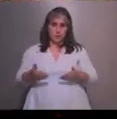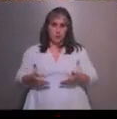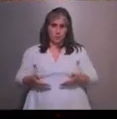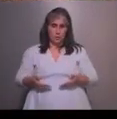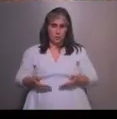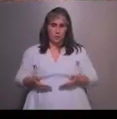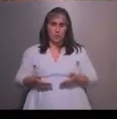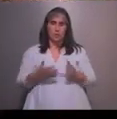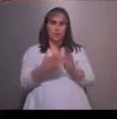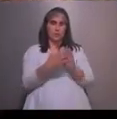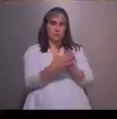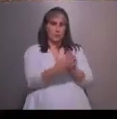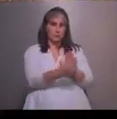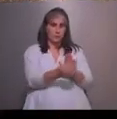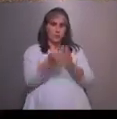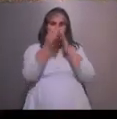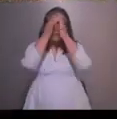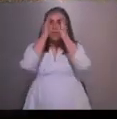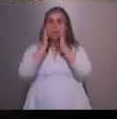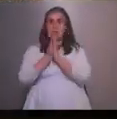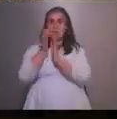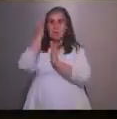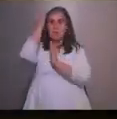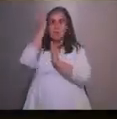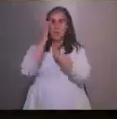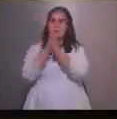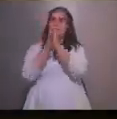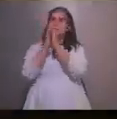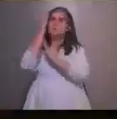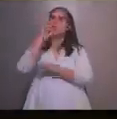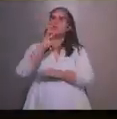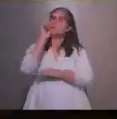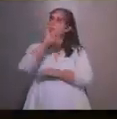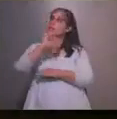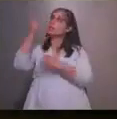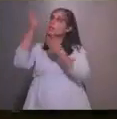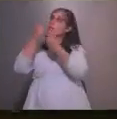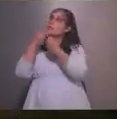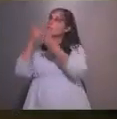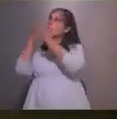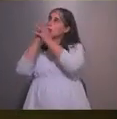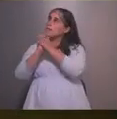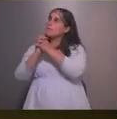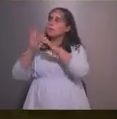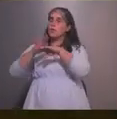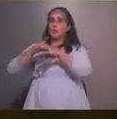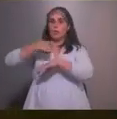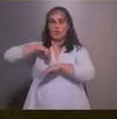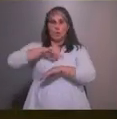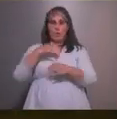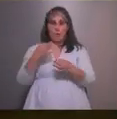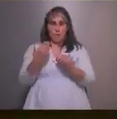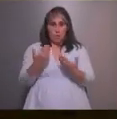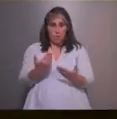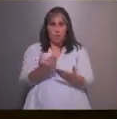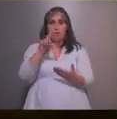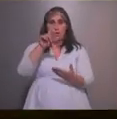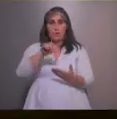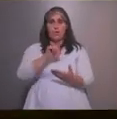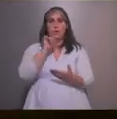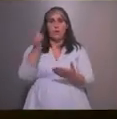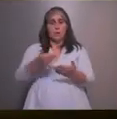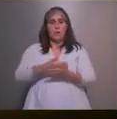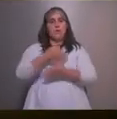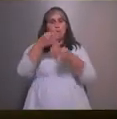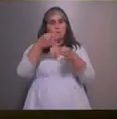tu vientre, Jesús. Santa María, Mãe de Deus, rogai por nós, pecadores, agora e na hora da